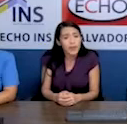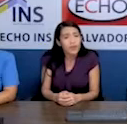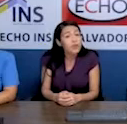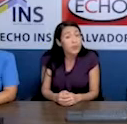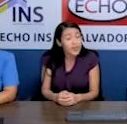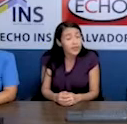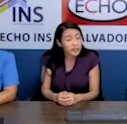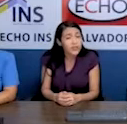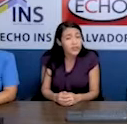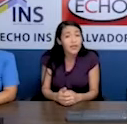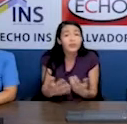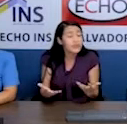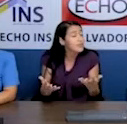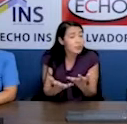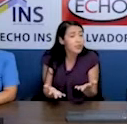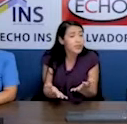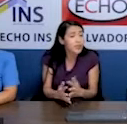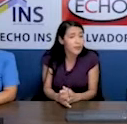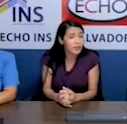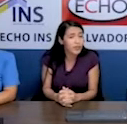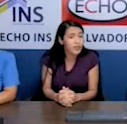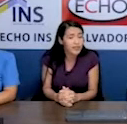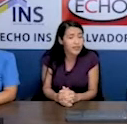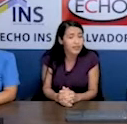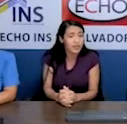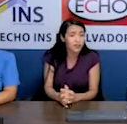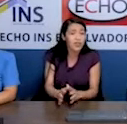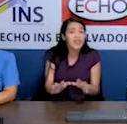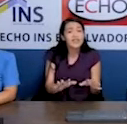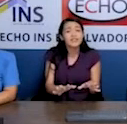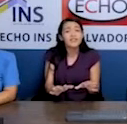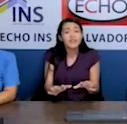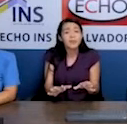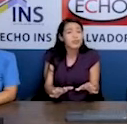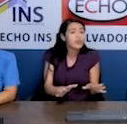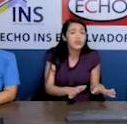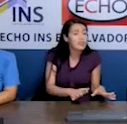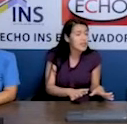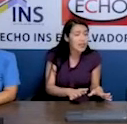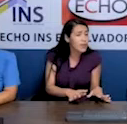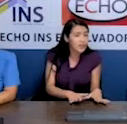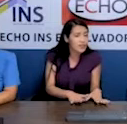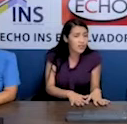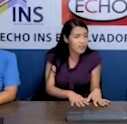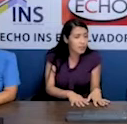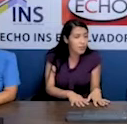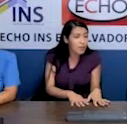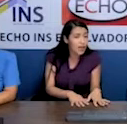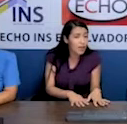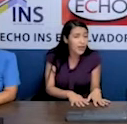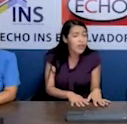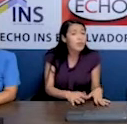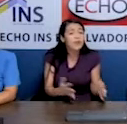relacionadas también con complicaciones de un tipo de tratamiento que estén recibiendo. Y este tratamiento no necesariamente tiene que